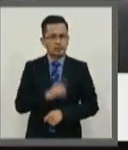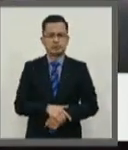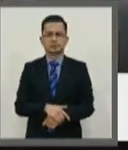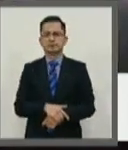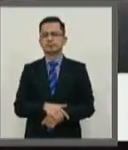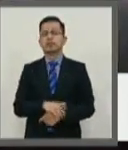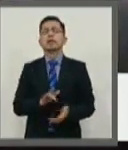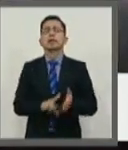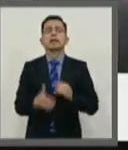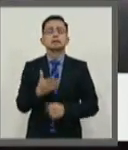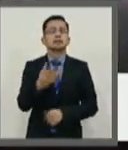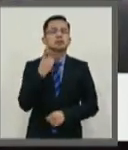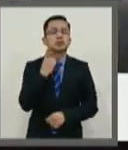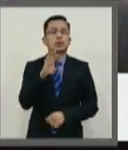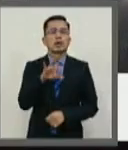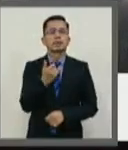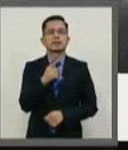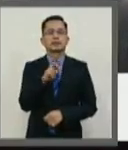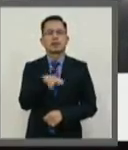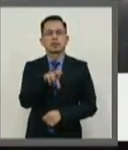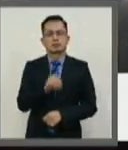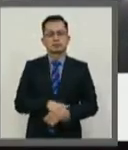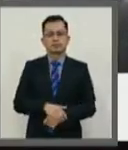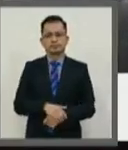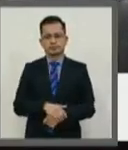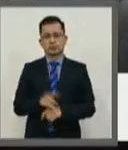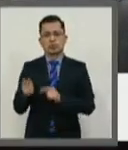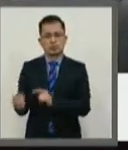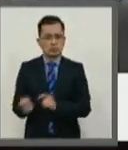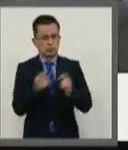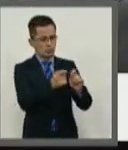diputado Cayetano García. Túrnese a la Comisión de Puntos Constitucionales.